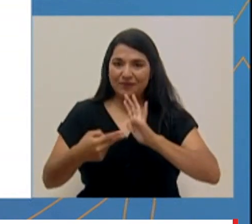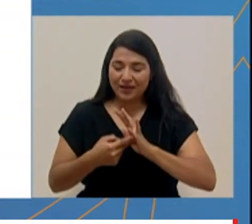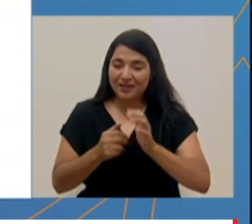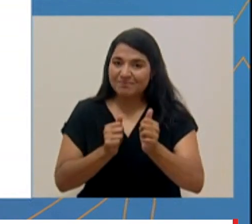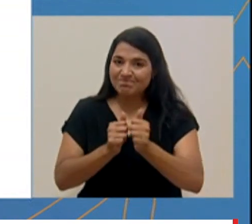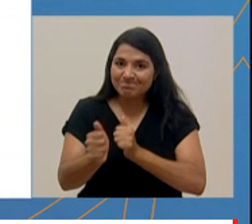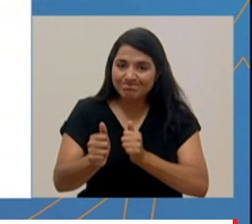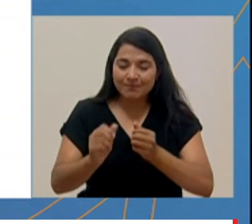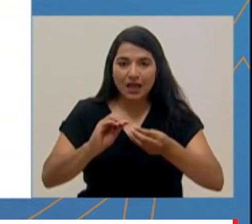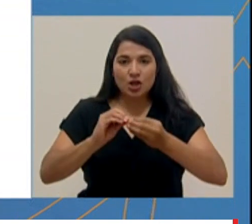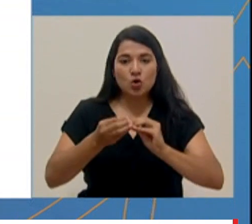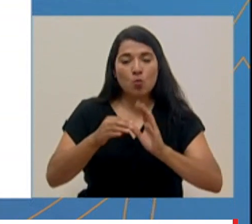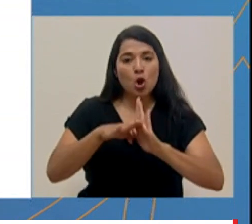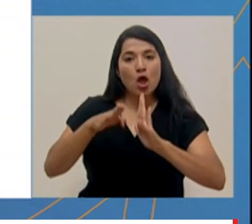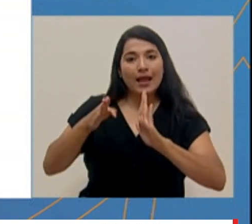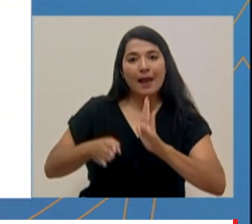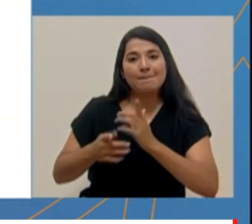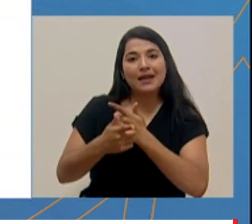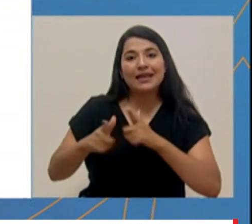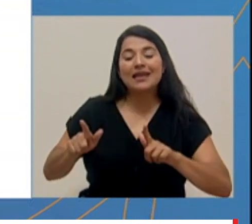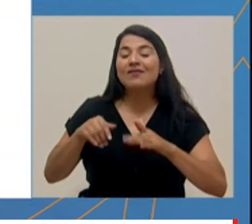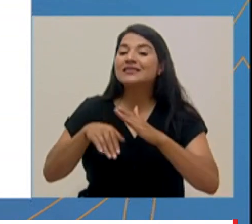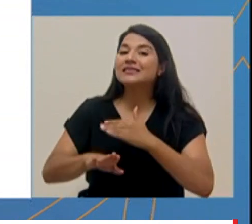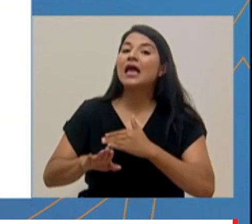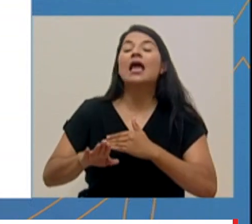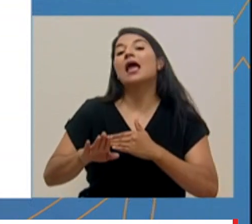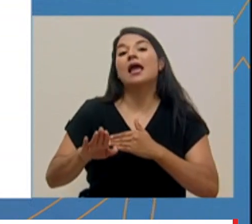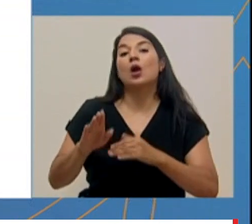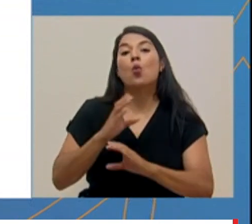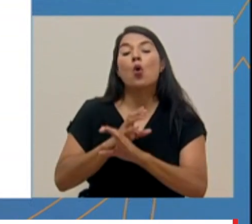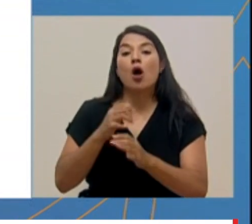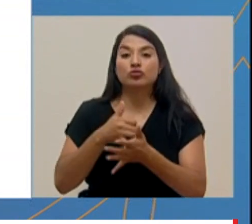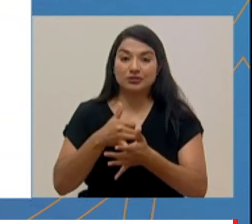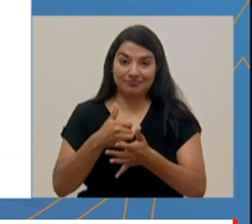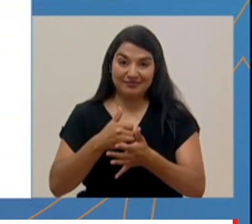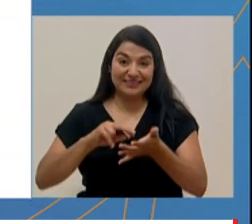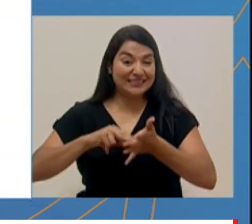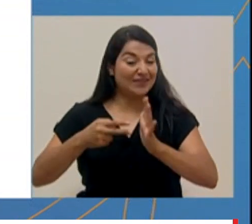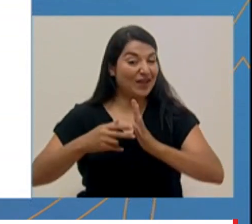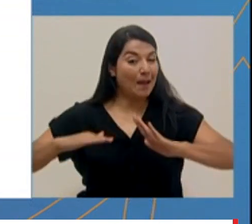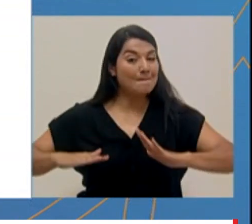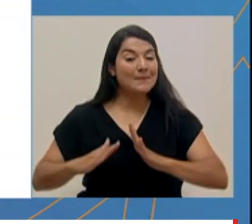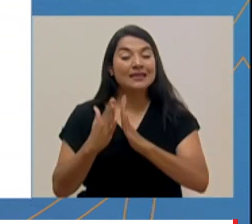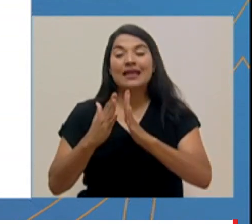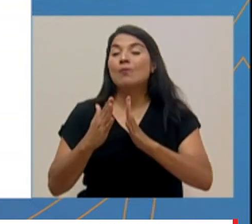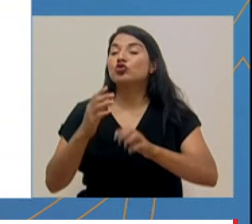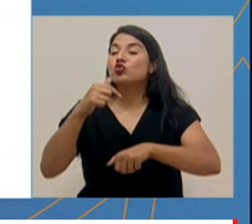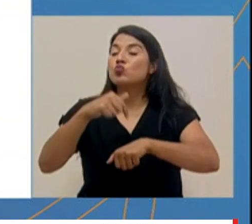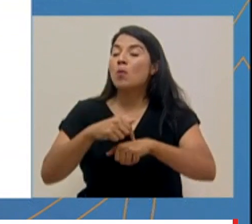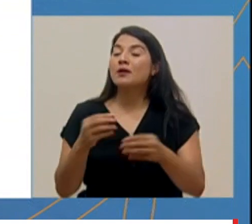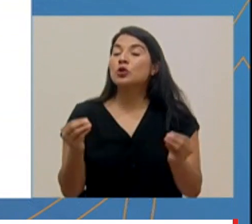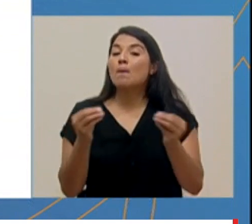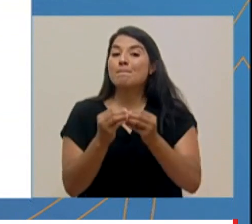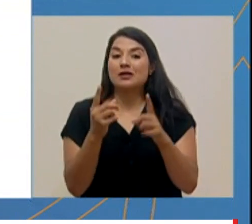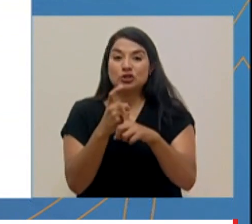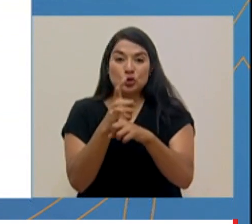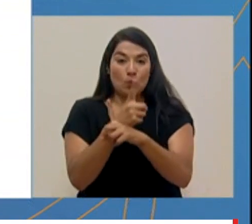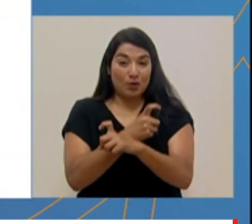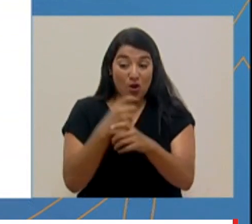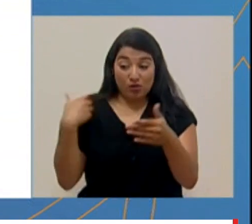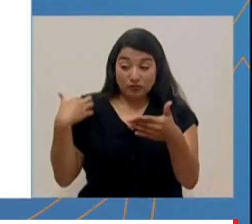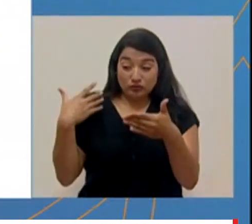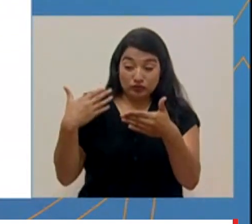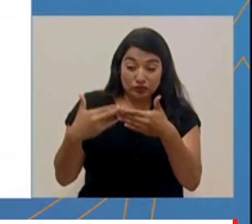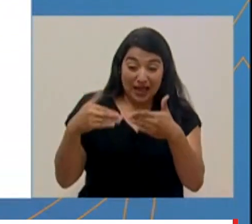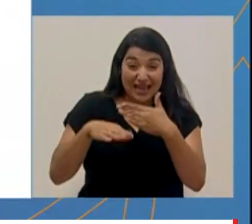para una etapa mucho más compleja de la que hemos vivido en los últimos 6 meses. Esta es la etapa más compleja del punto de